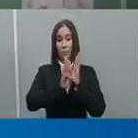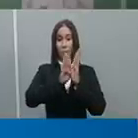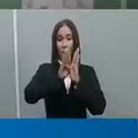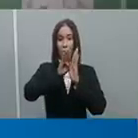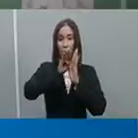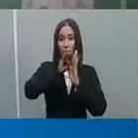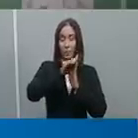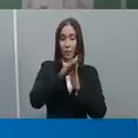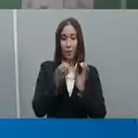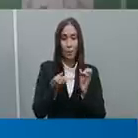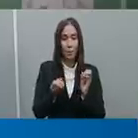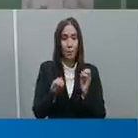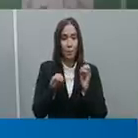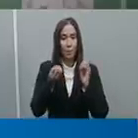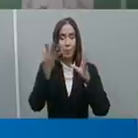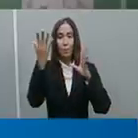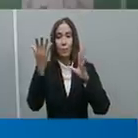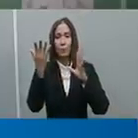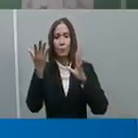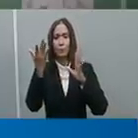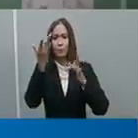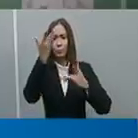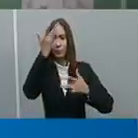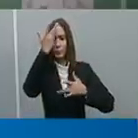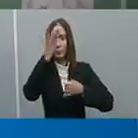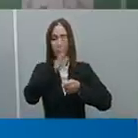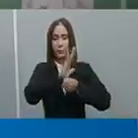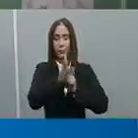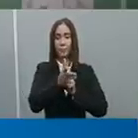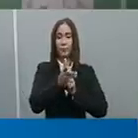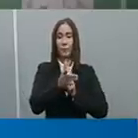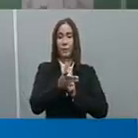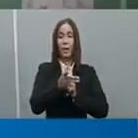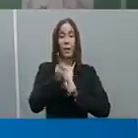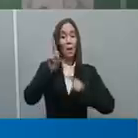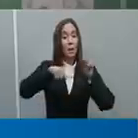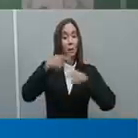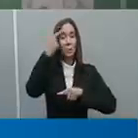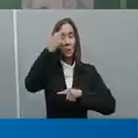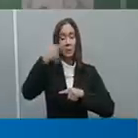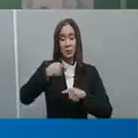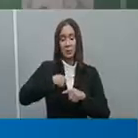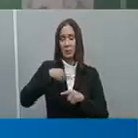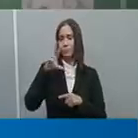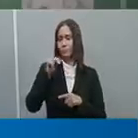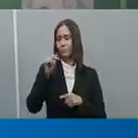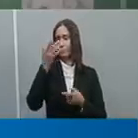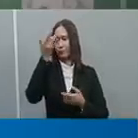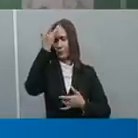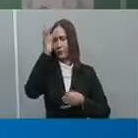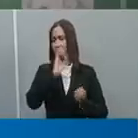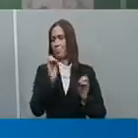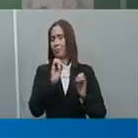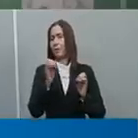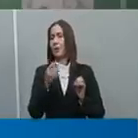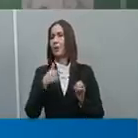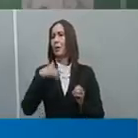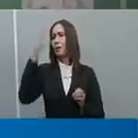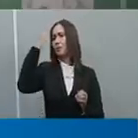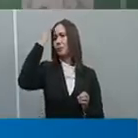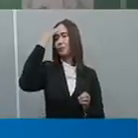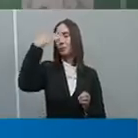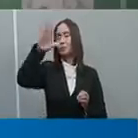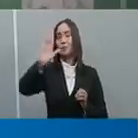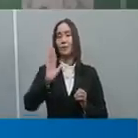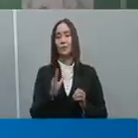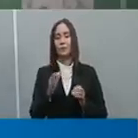de la velocidad de la que indica la señal de tránsito. A mí no me va a pasar nada, se dicen. Yo sé lo que hago y